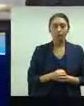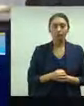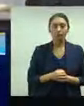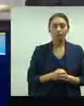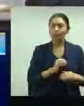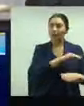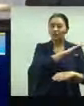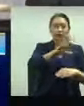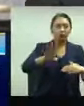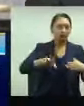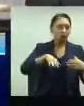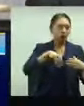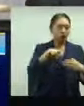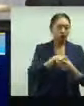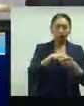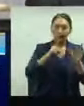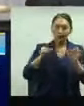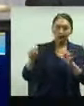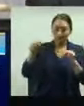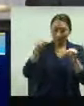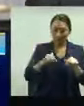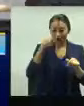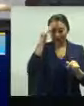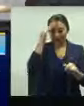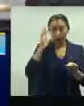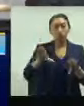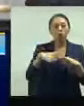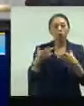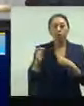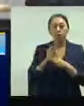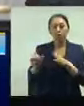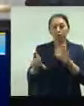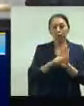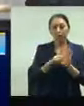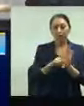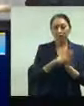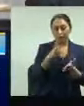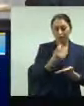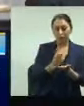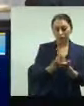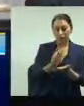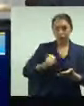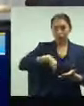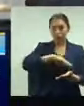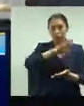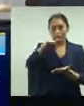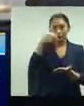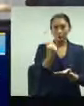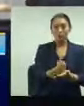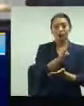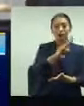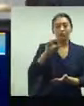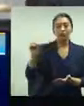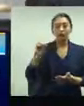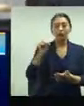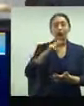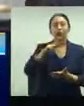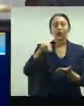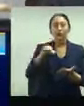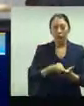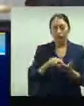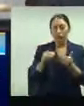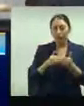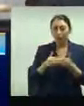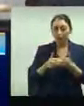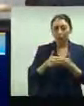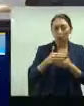todos los que estamos aquí sabemos cómo funciona la ley de presupuesto y lo vamos a aprobar a más tardar el 30 de noviembre. Y de ahí para adelante